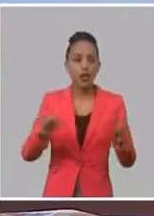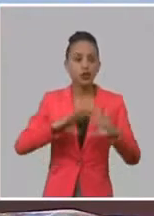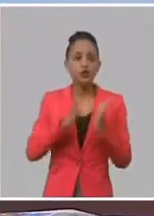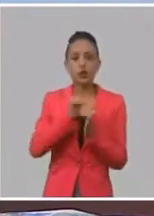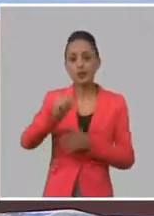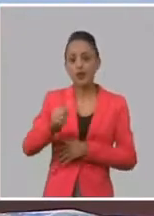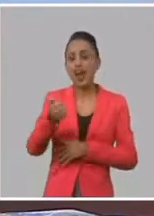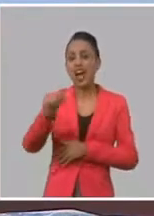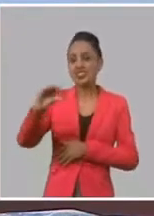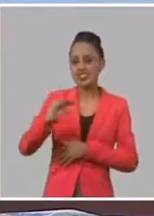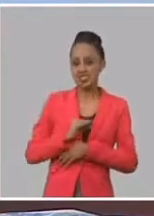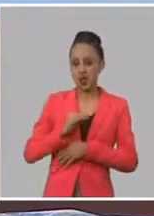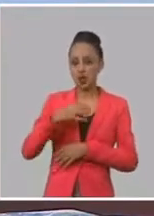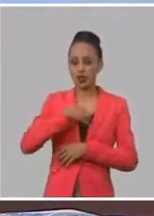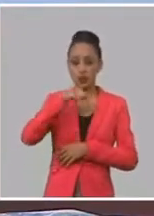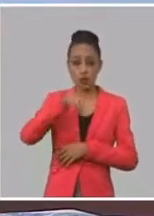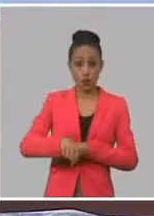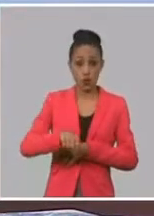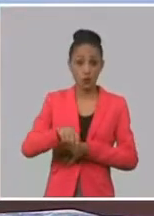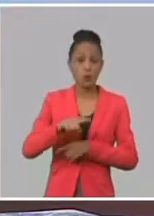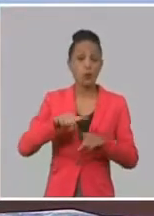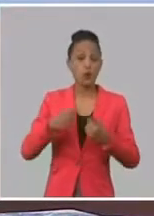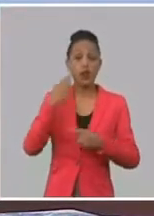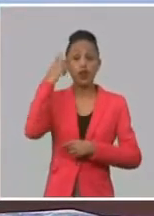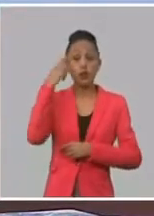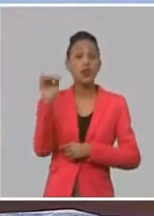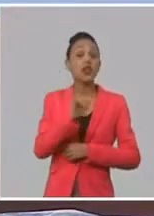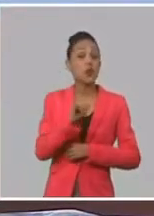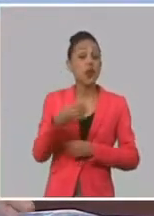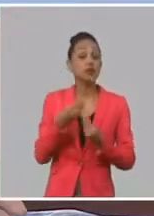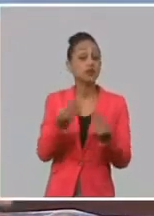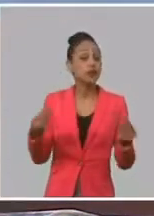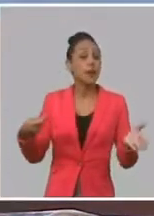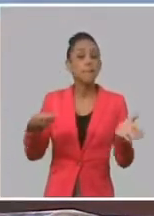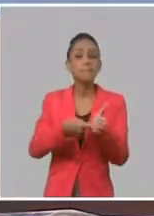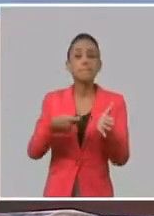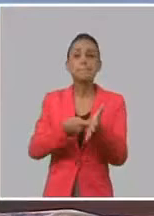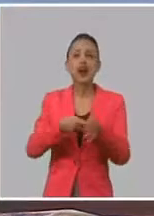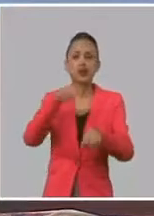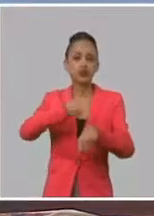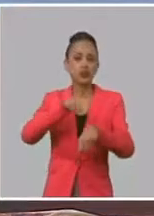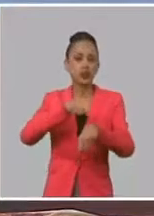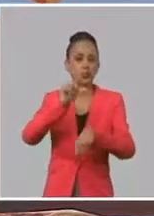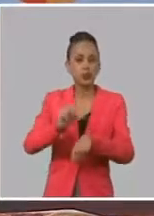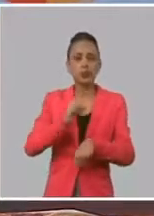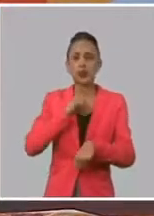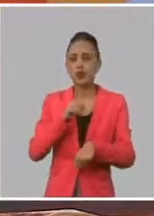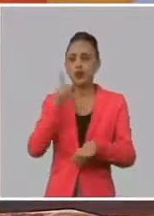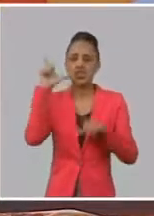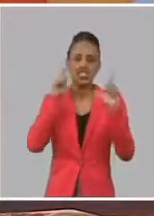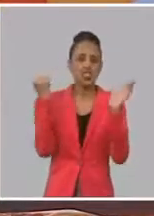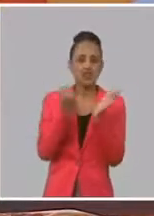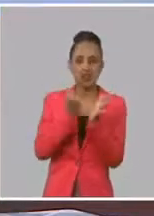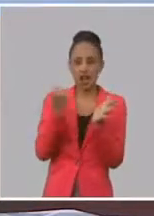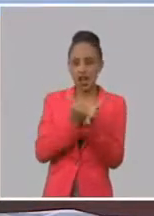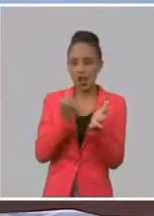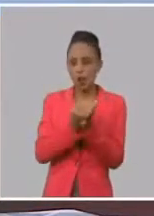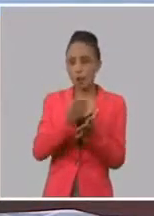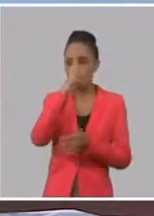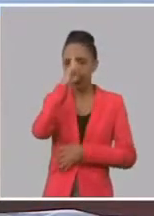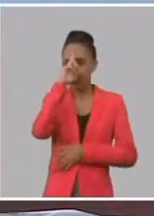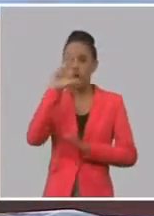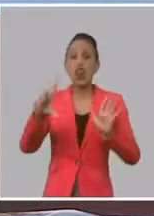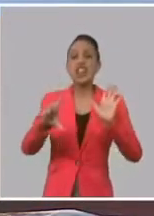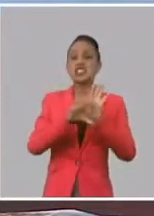tenemos hoy no sólo los asistencia 2 porque recuerden que la contribución también garantiza el pago a corto plazo por ejemplo los certificados médicos las licencias de